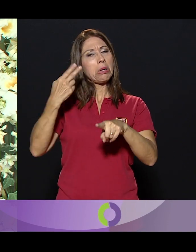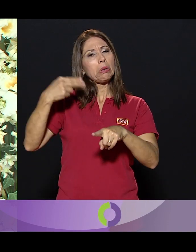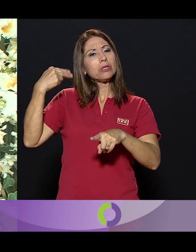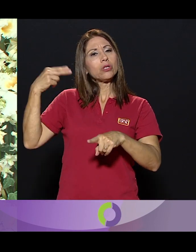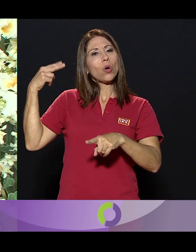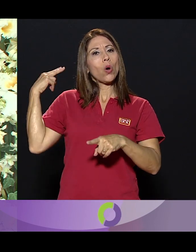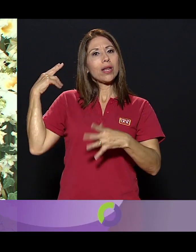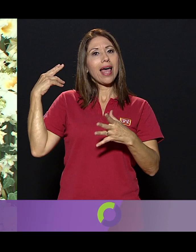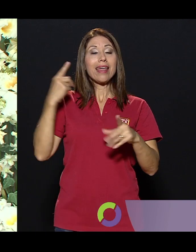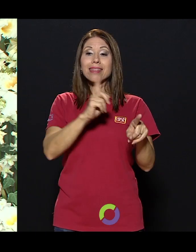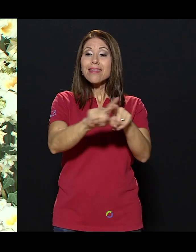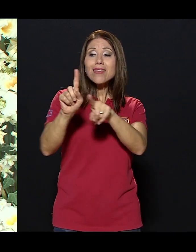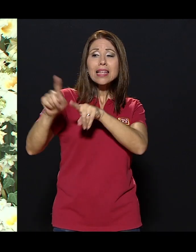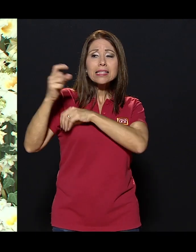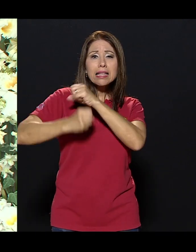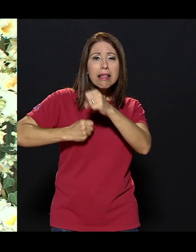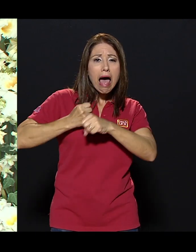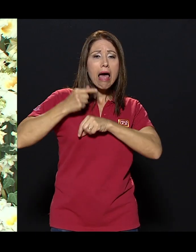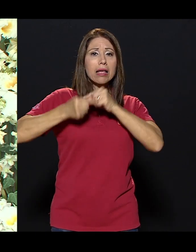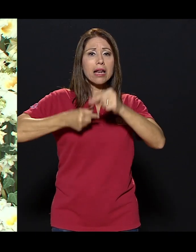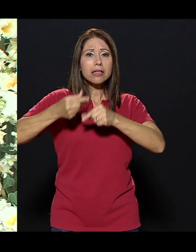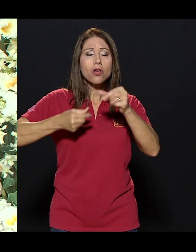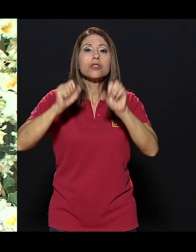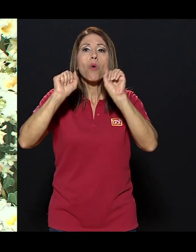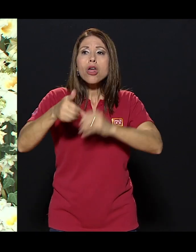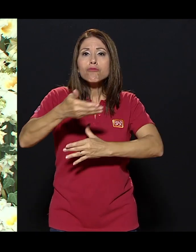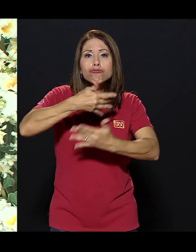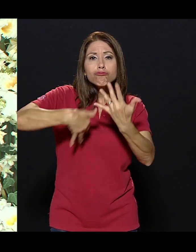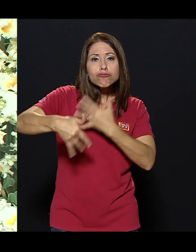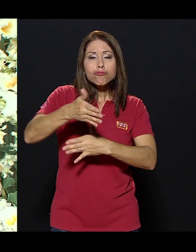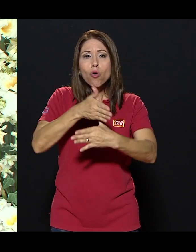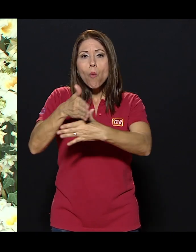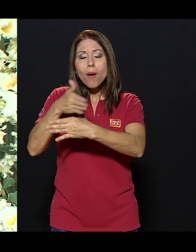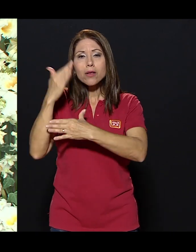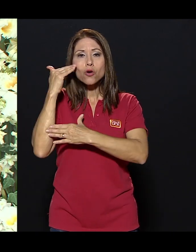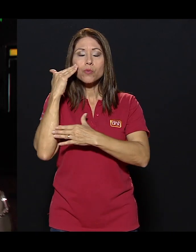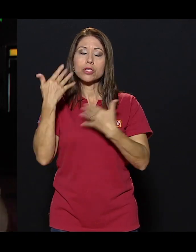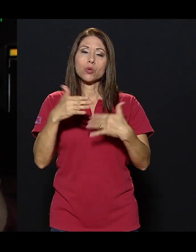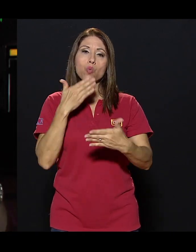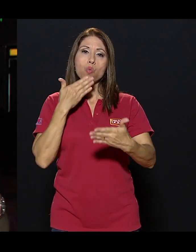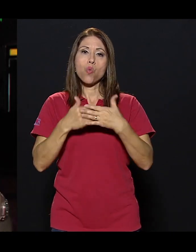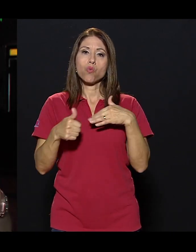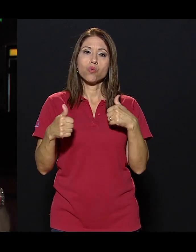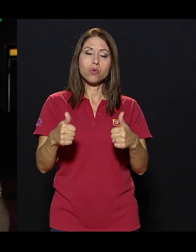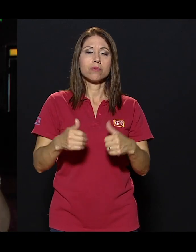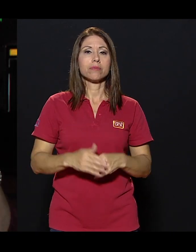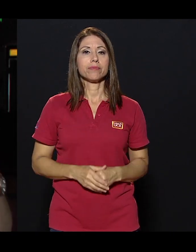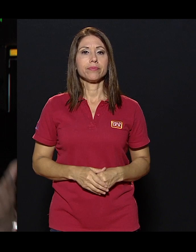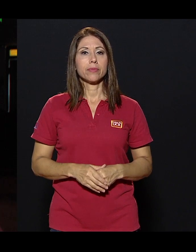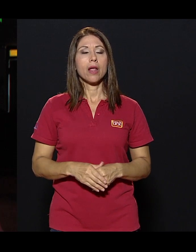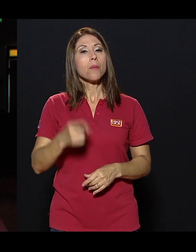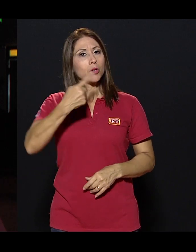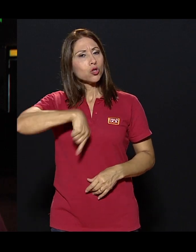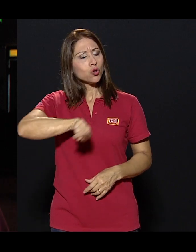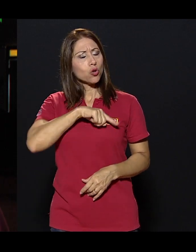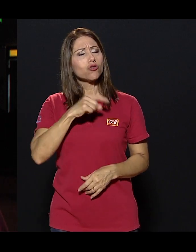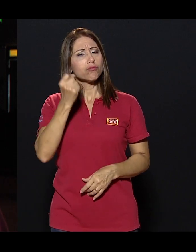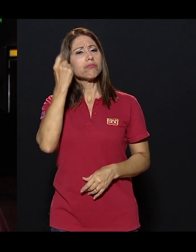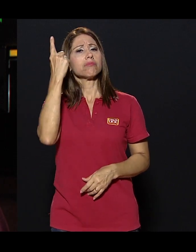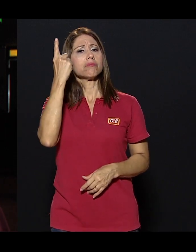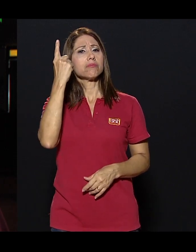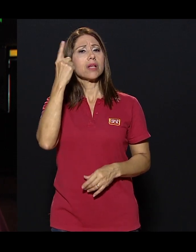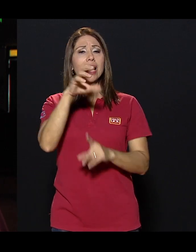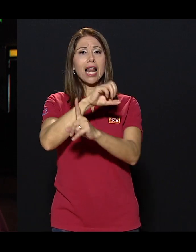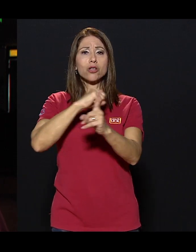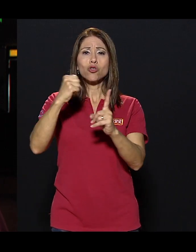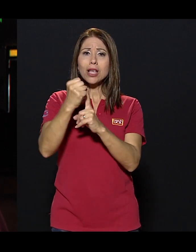compartir entre generaciones ese conocimiento es sumamente enriquecedor. Por supuesto que tenemos claro que la sociedad